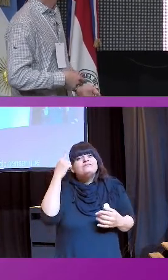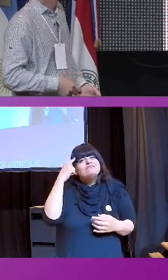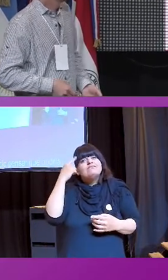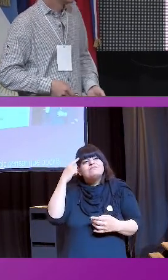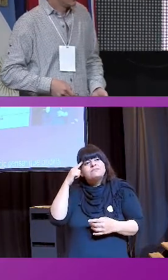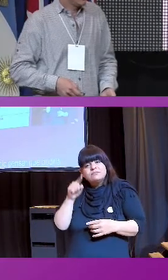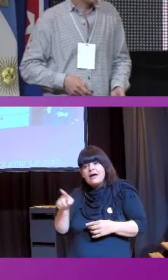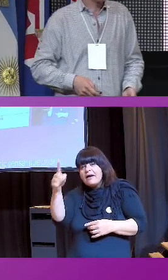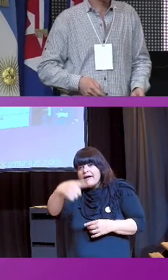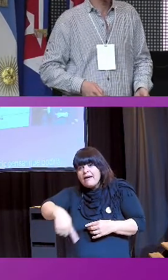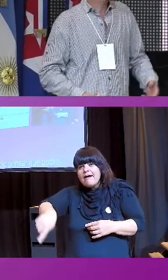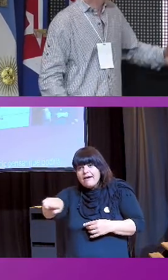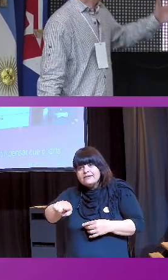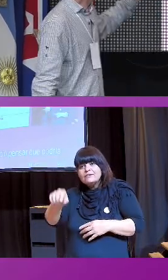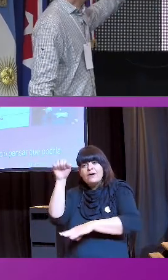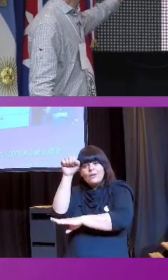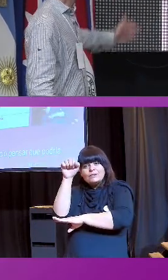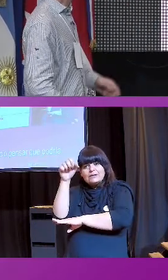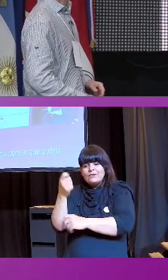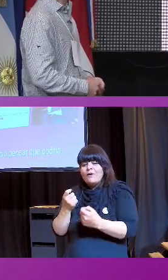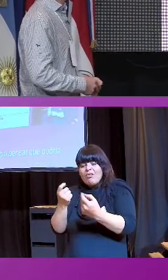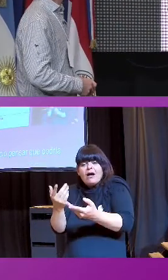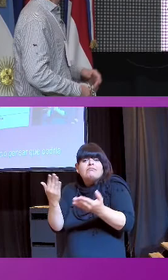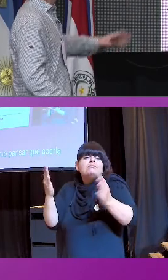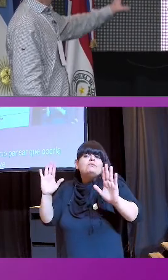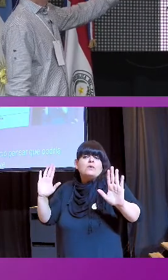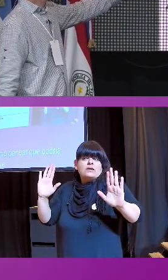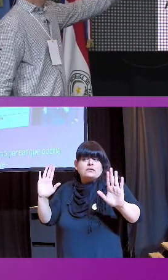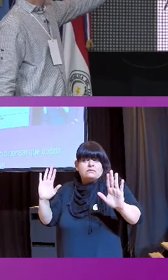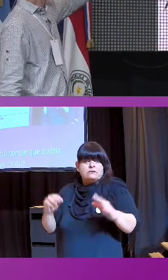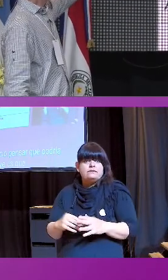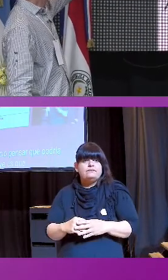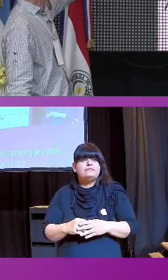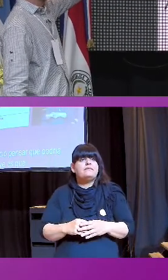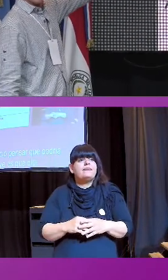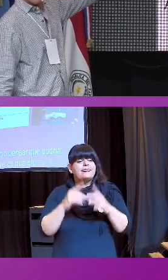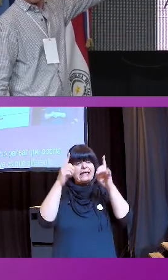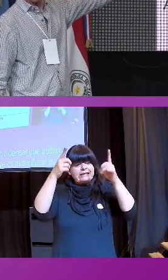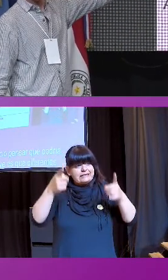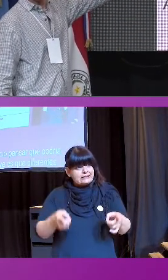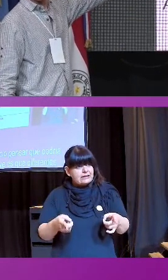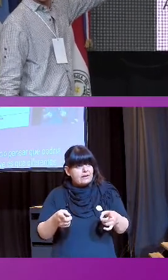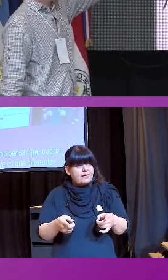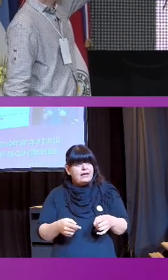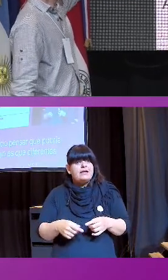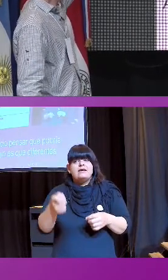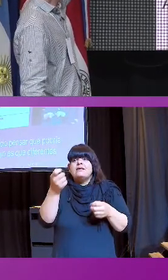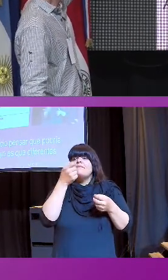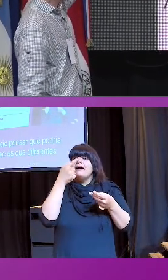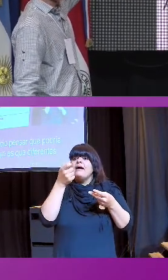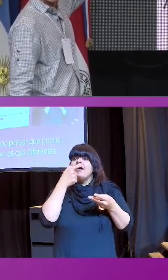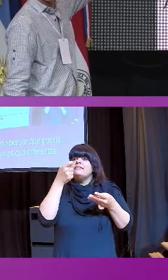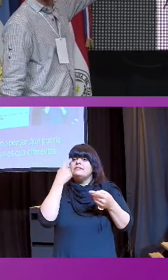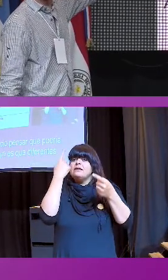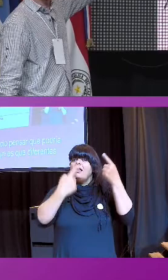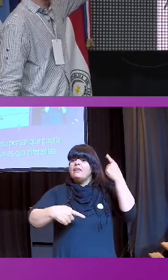podría intentarse. Otro factor que influyó es que diferentes moléculas, fármacos que